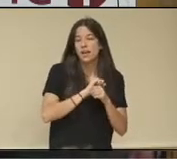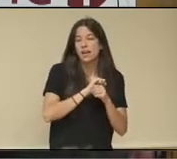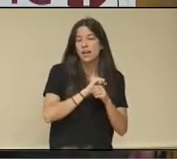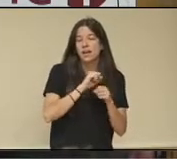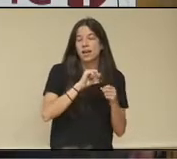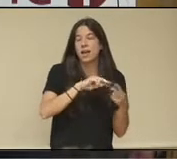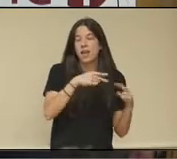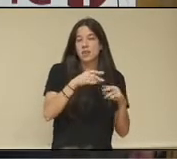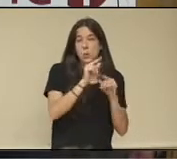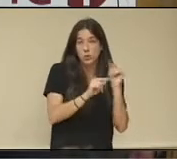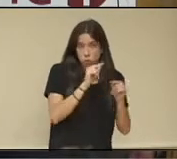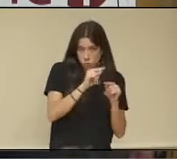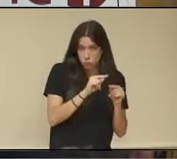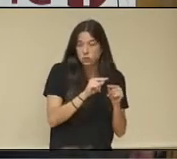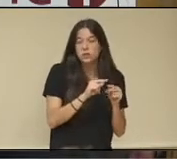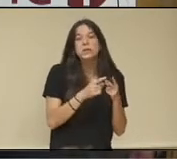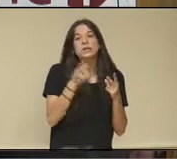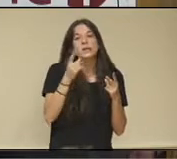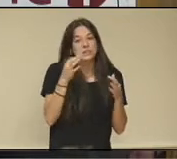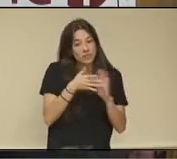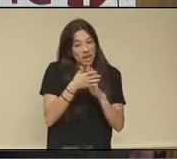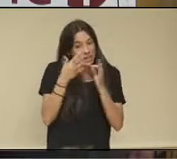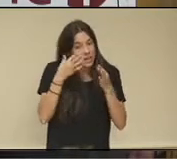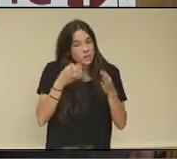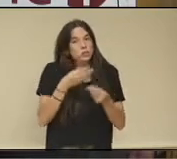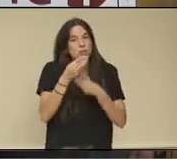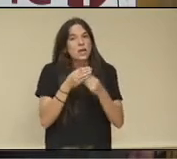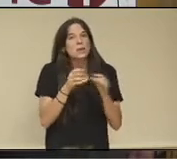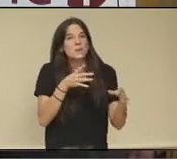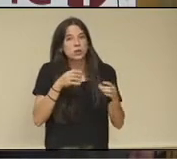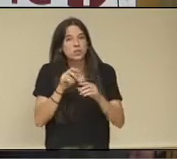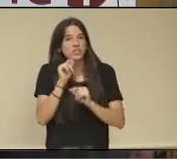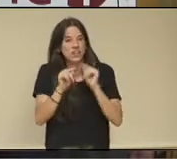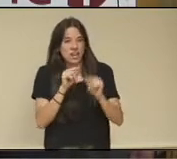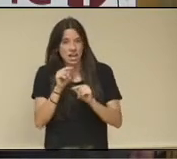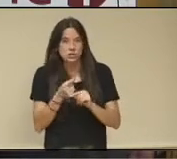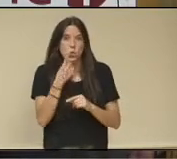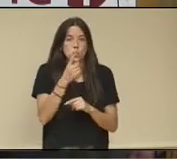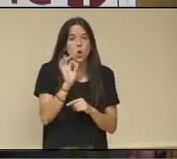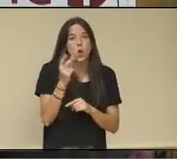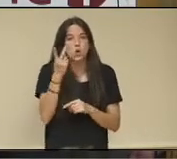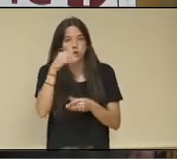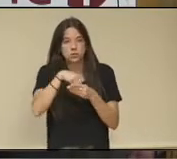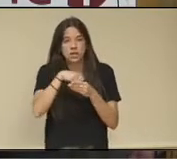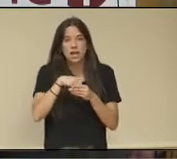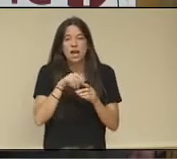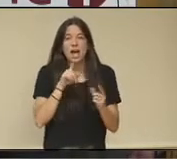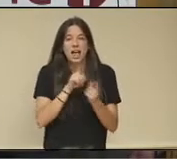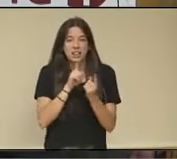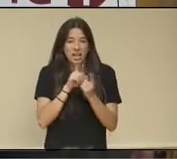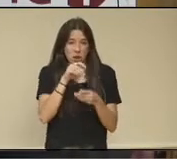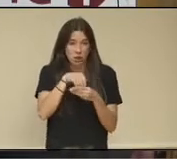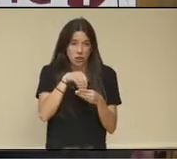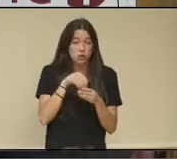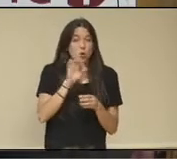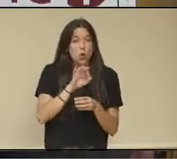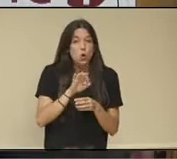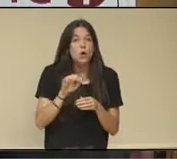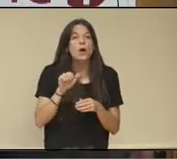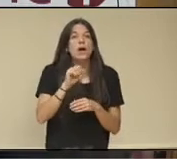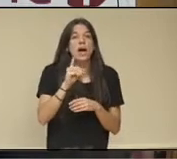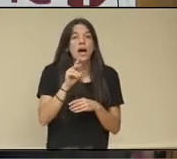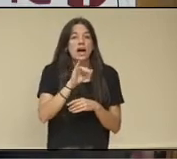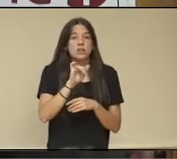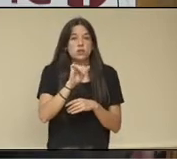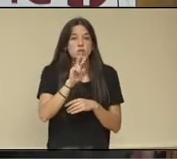es decir, utilizan vectores virales con 1 o 2 antígenos o bien adyuvantes con distintos